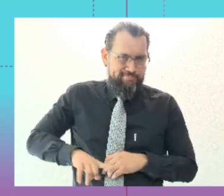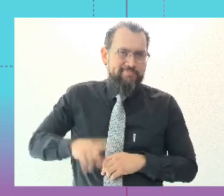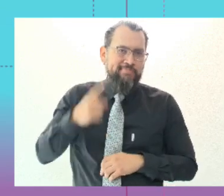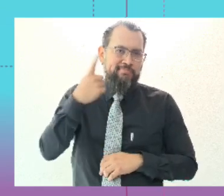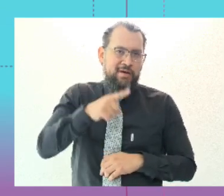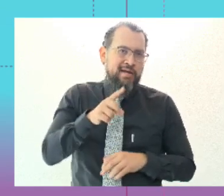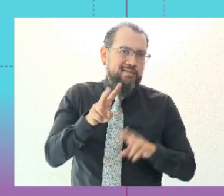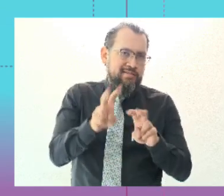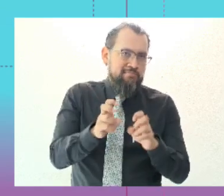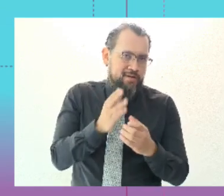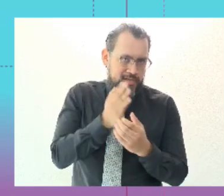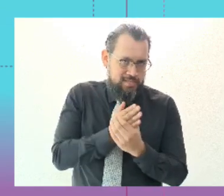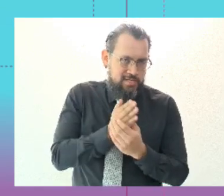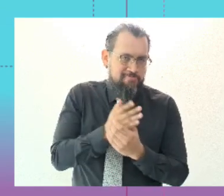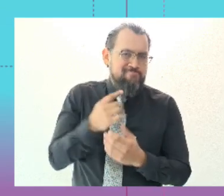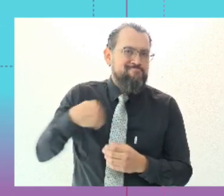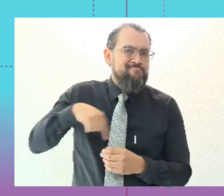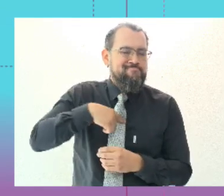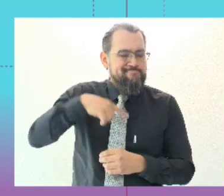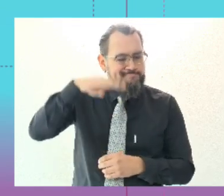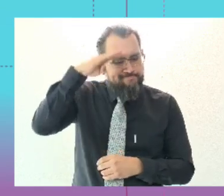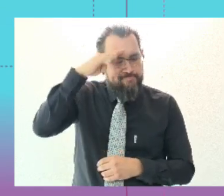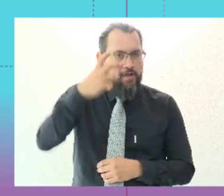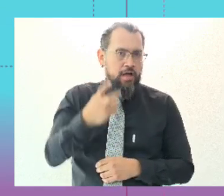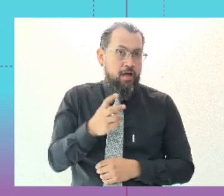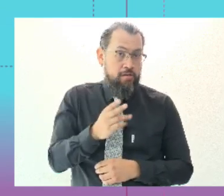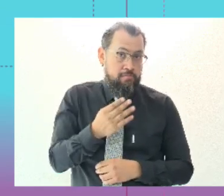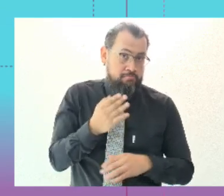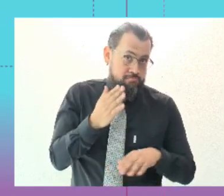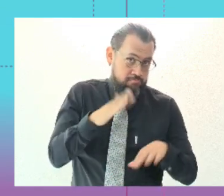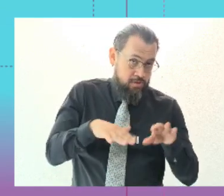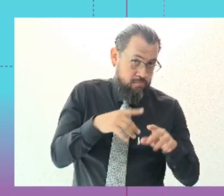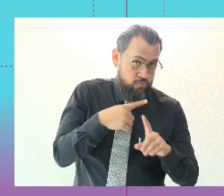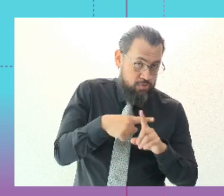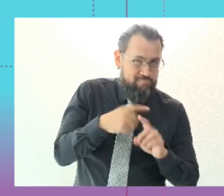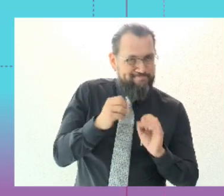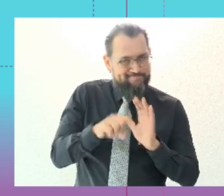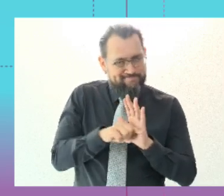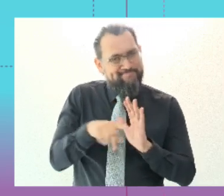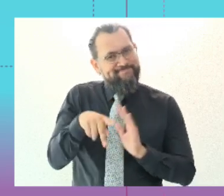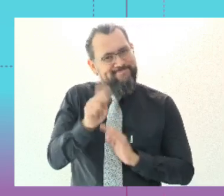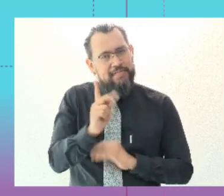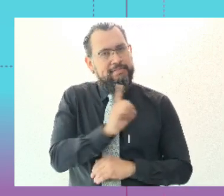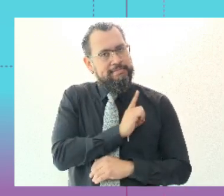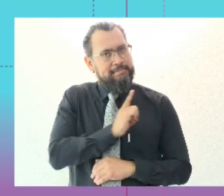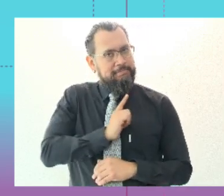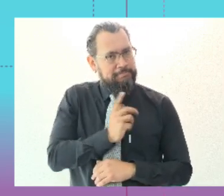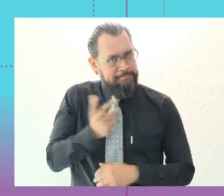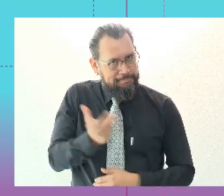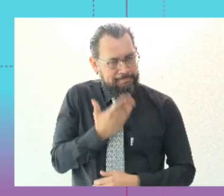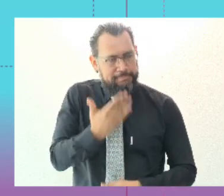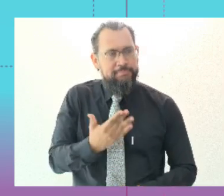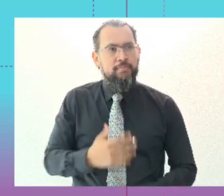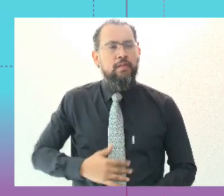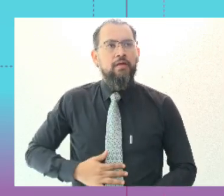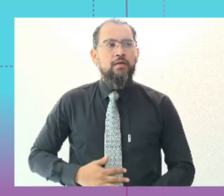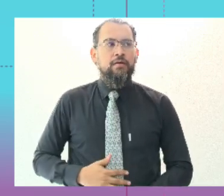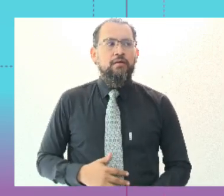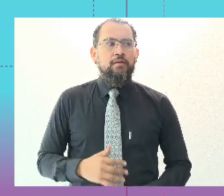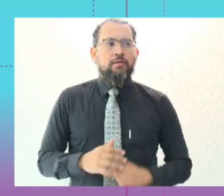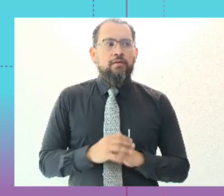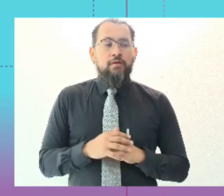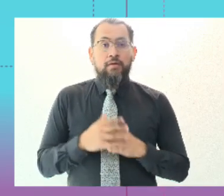los archivos, que pues puede ser por la buena o por la mala, pero tiene que ser. Entonces,